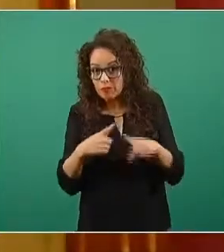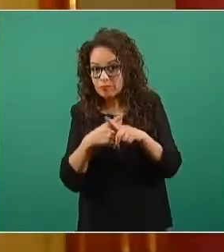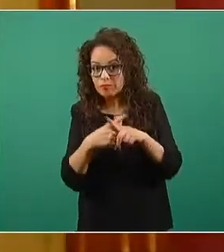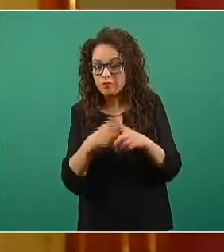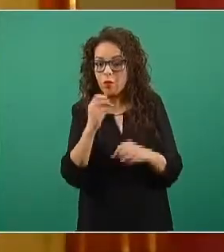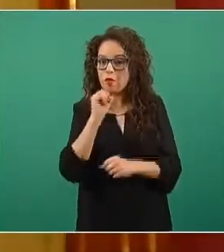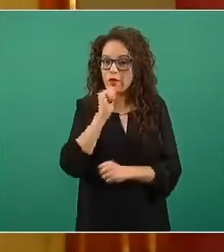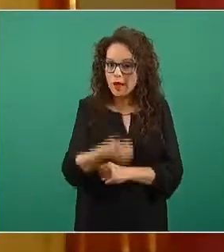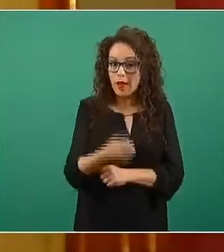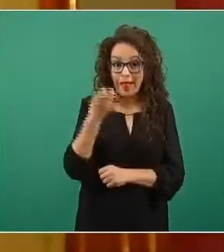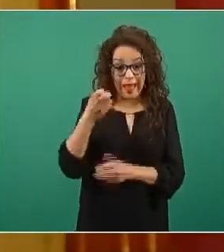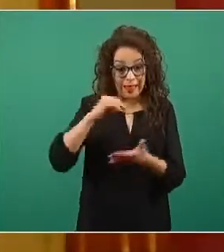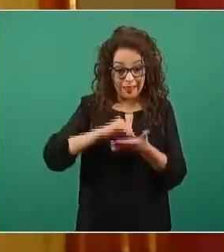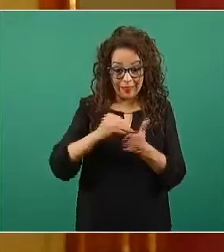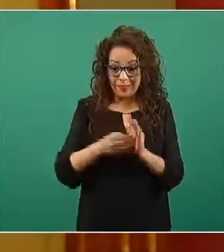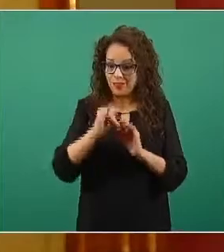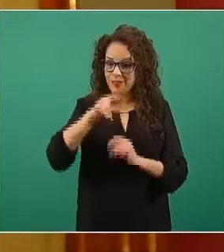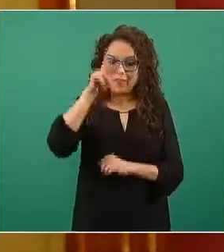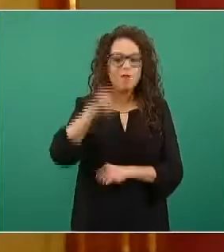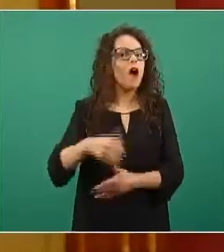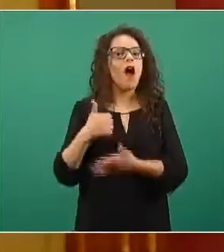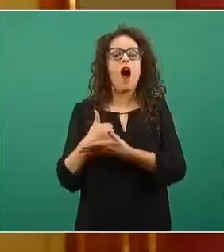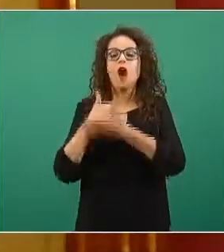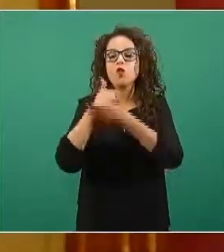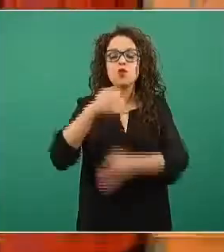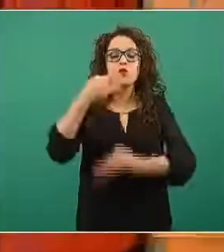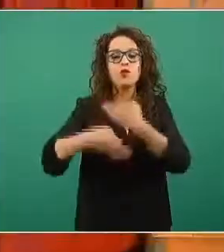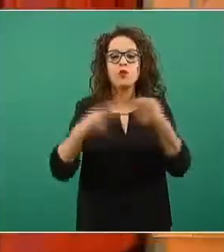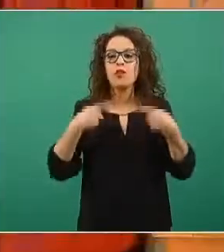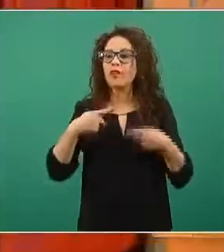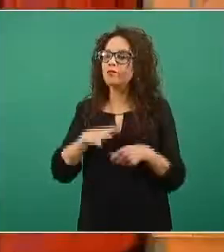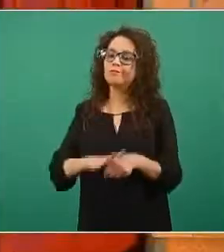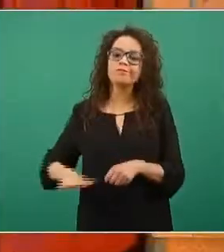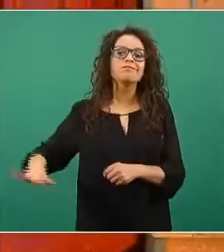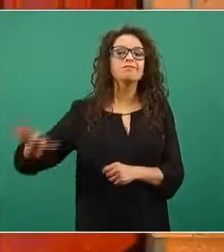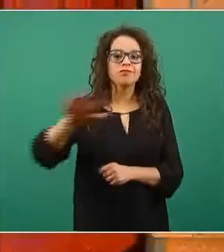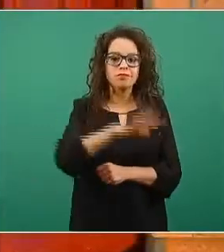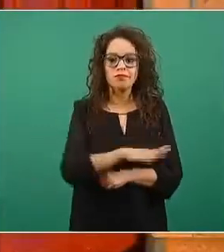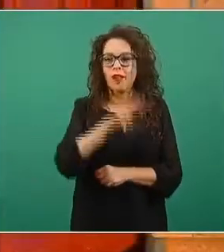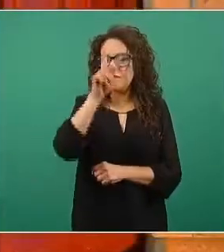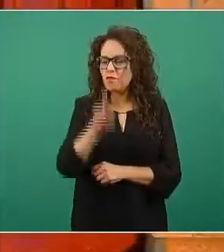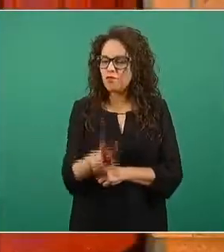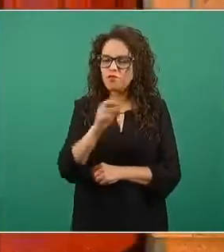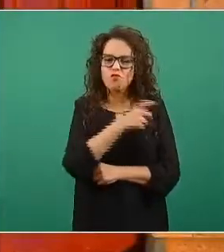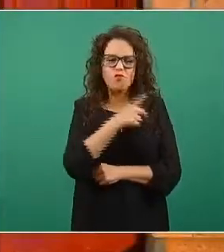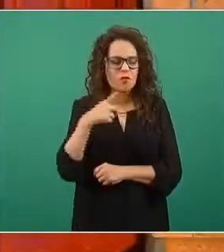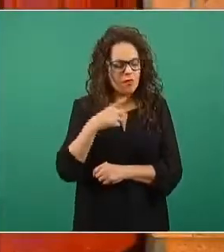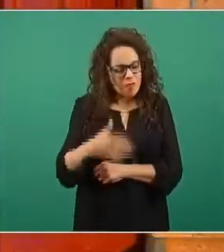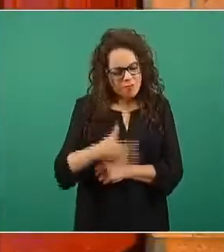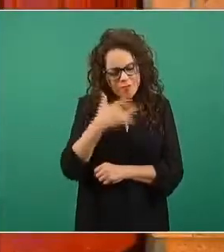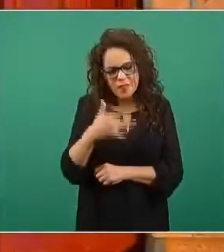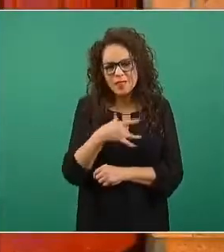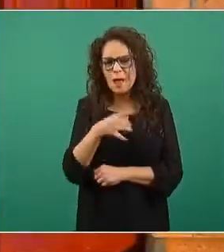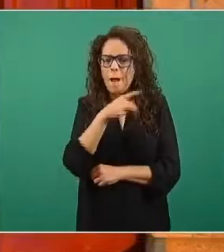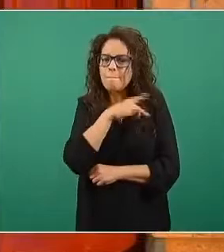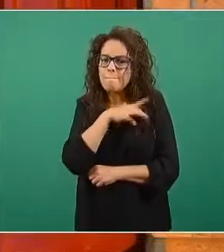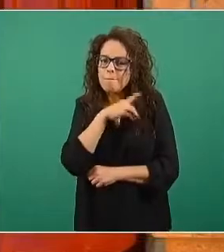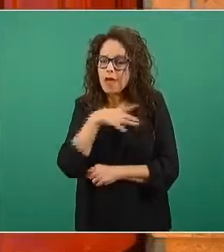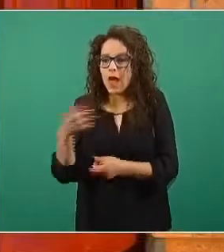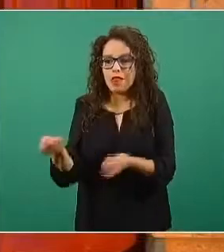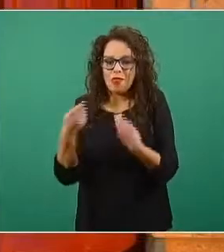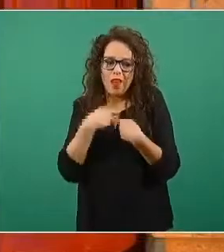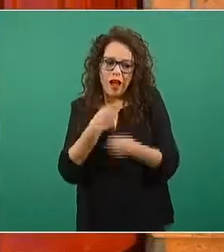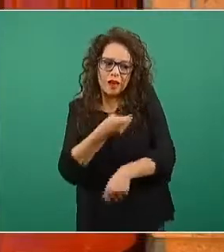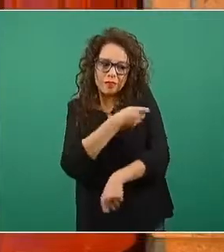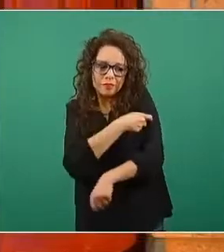estrategia que definitivamente va a ayudar a la población. No hay que tener miedo a recibir las dosis, no hay